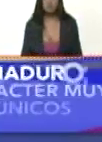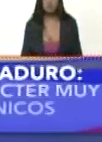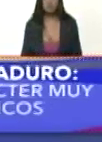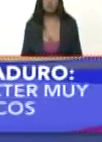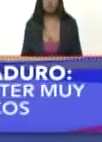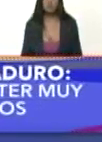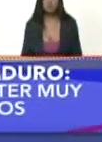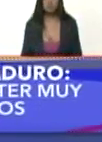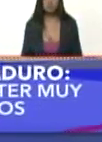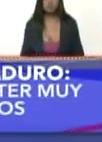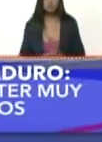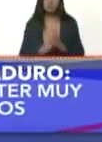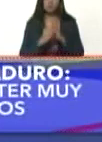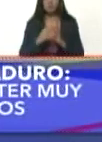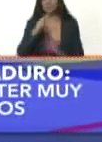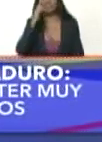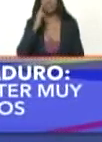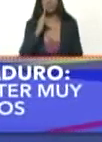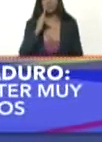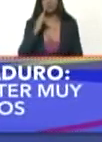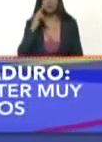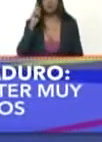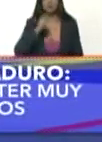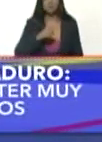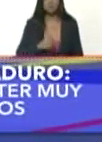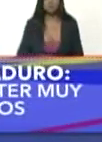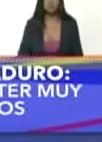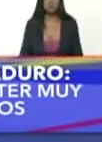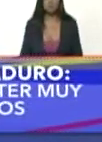en la doctrina de Bolívar,